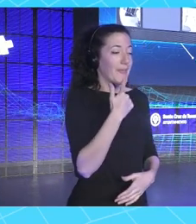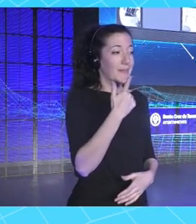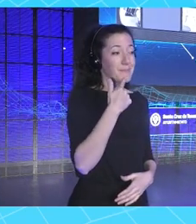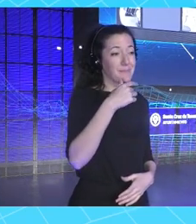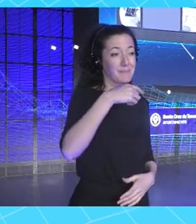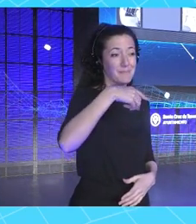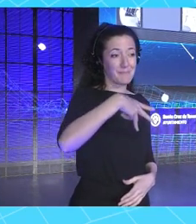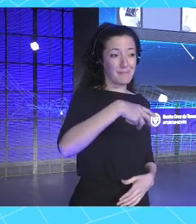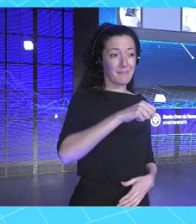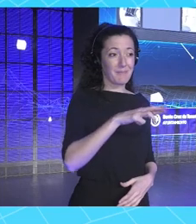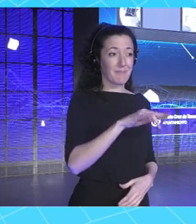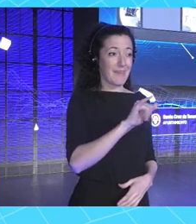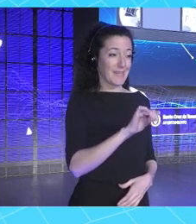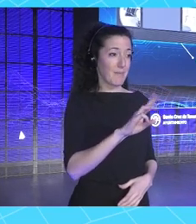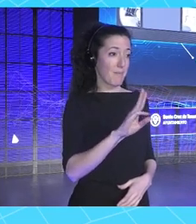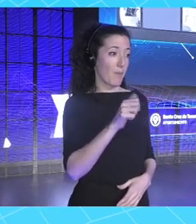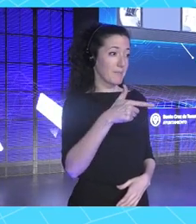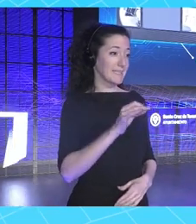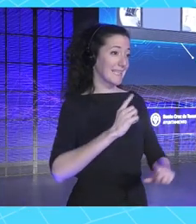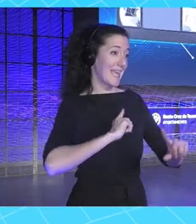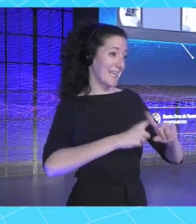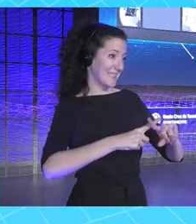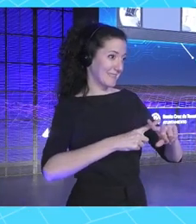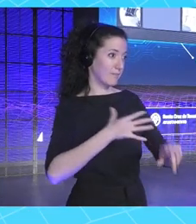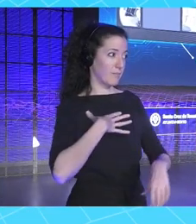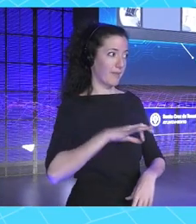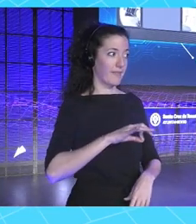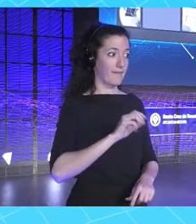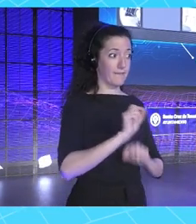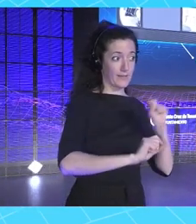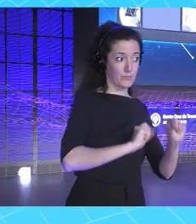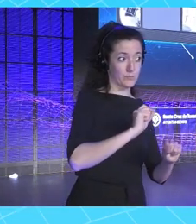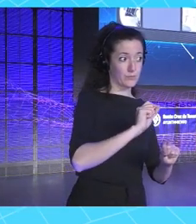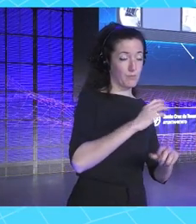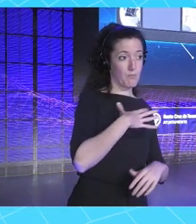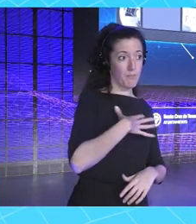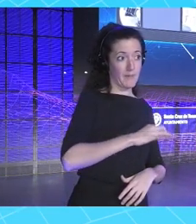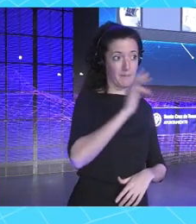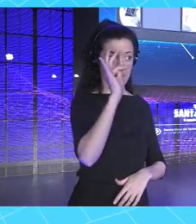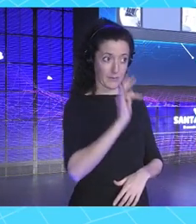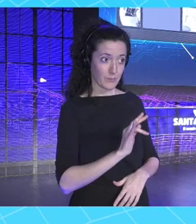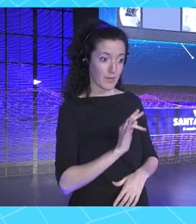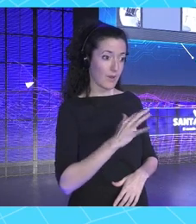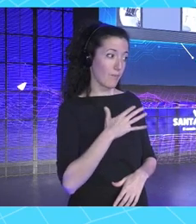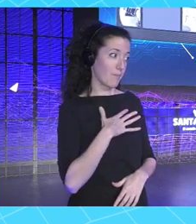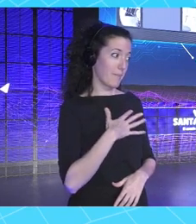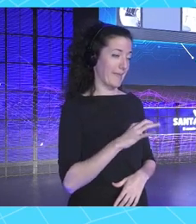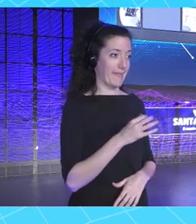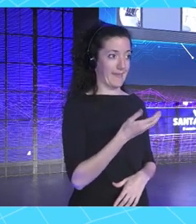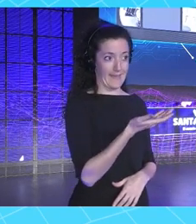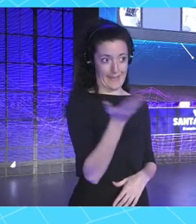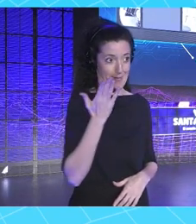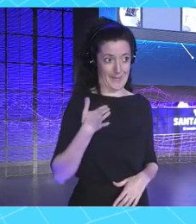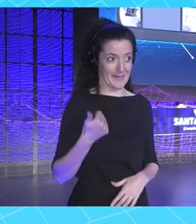x podría ser un virus podía ser la película o podía ser cualquier otra cosa y